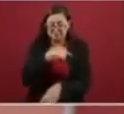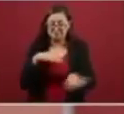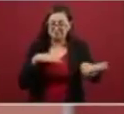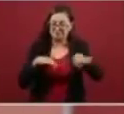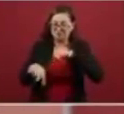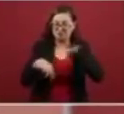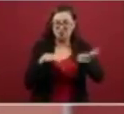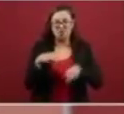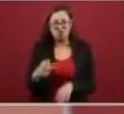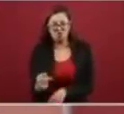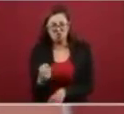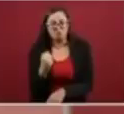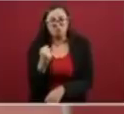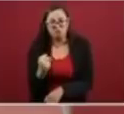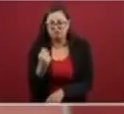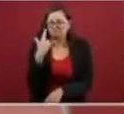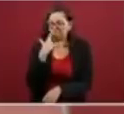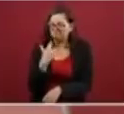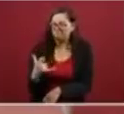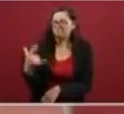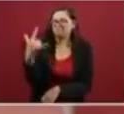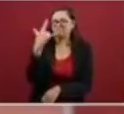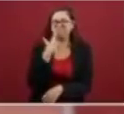y vamos avanzando.